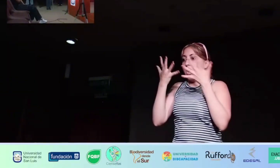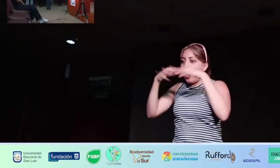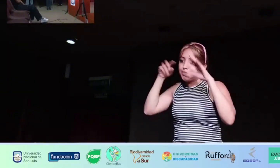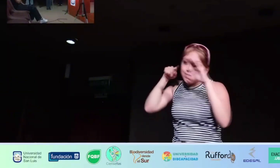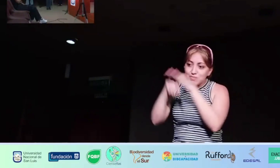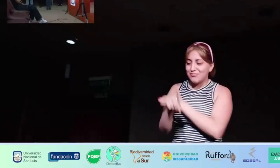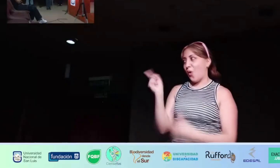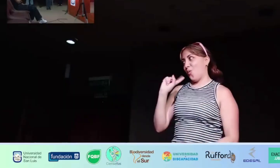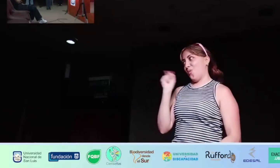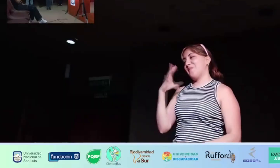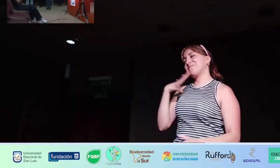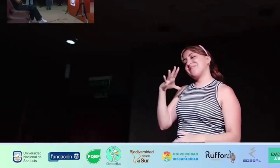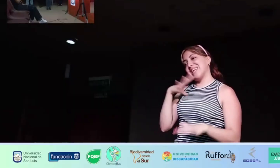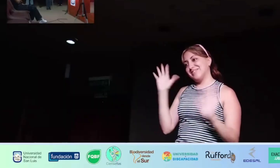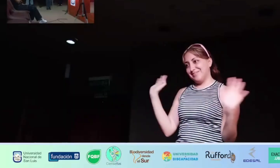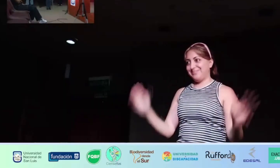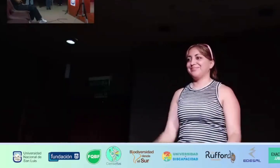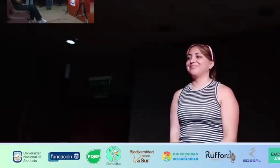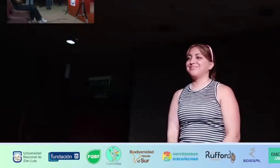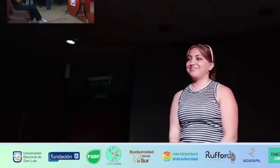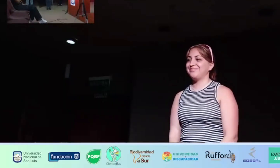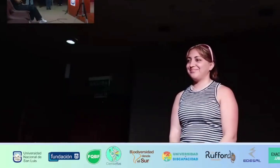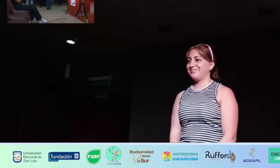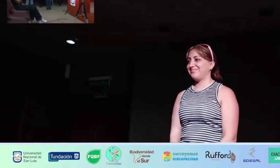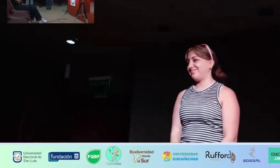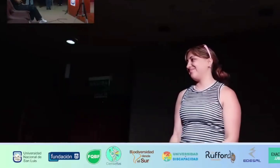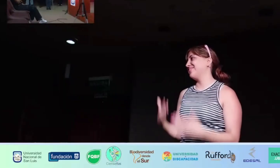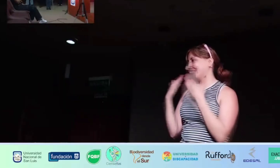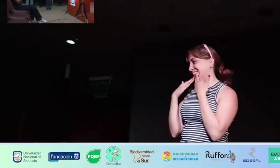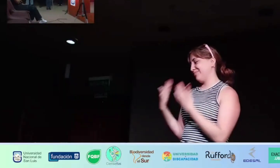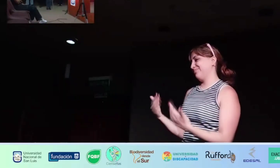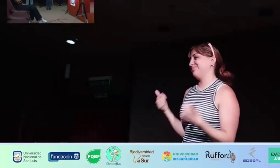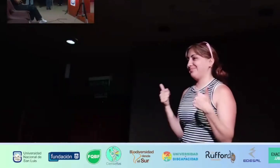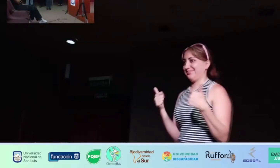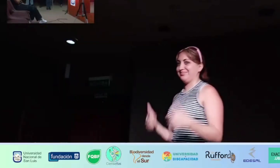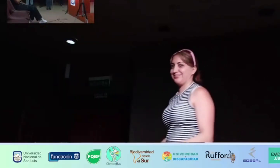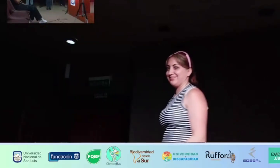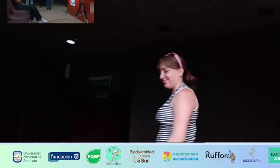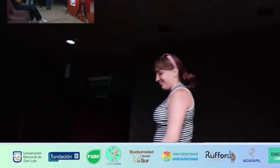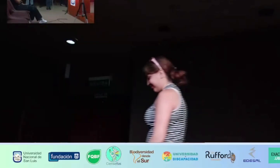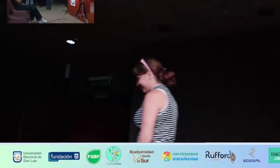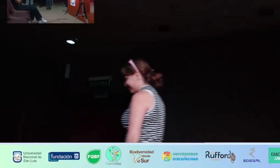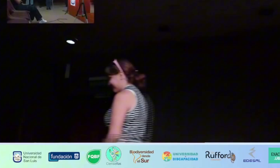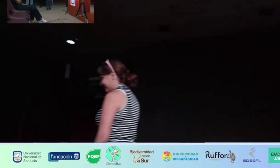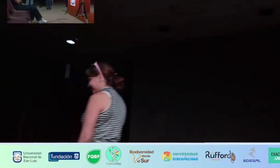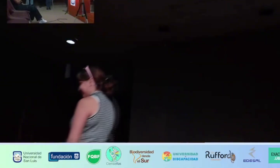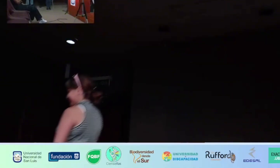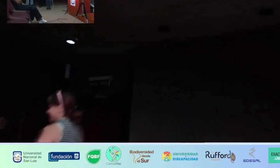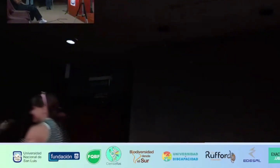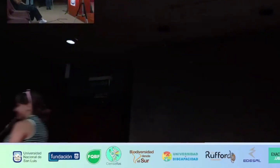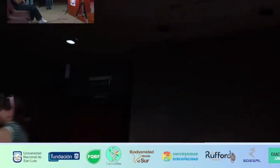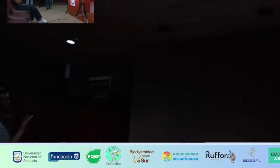pero voy entendiendo. Profundo no, me falta, pero algo básico. Así que gracias.